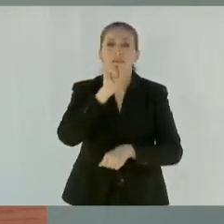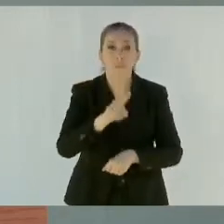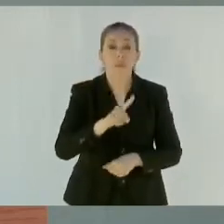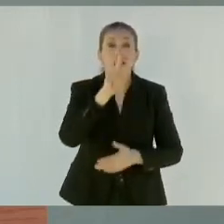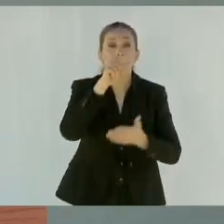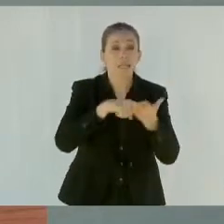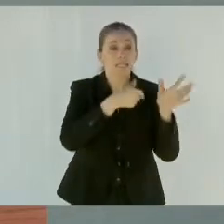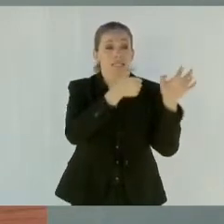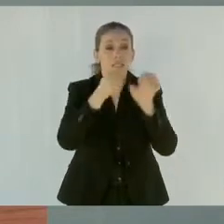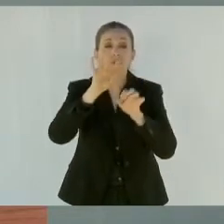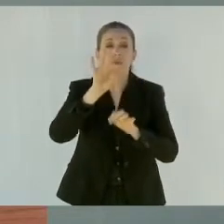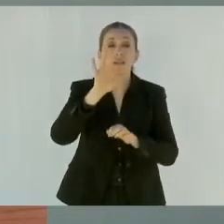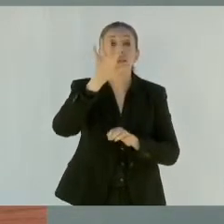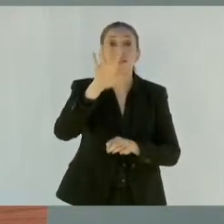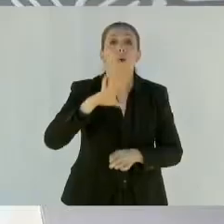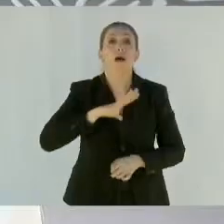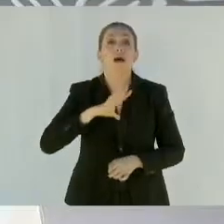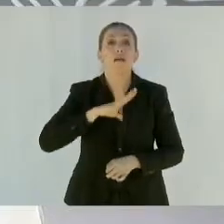1,645.